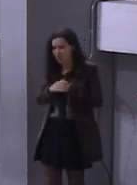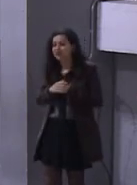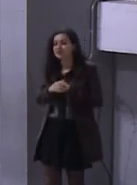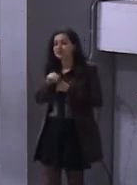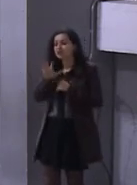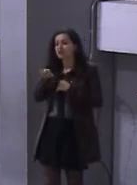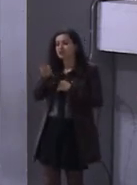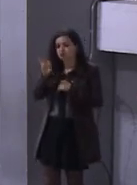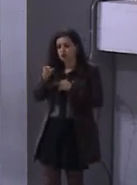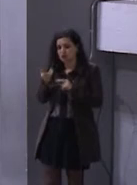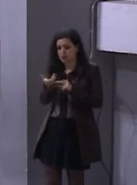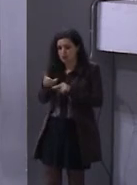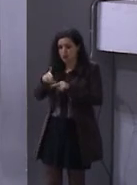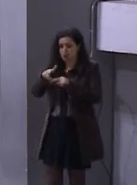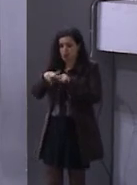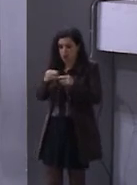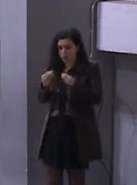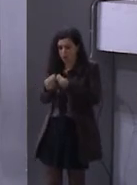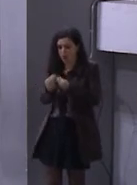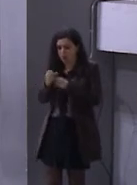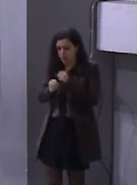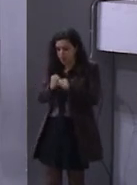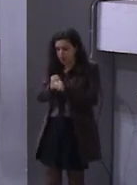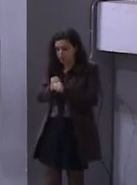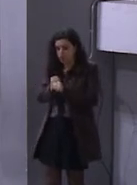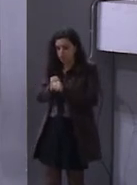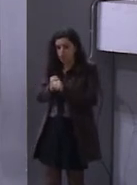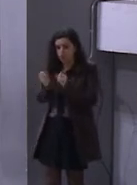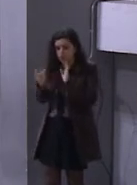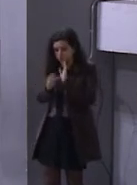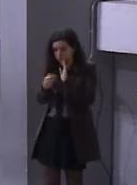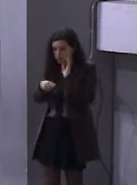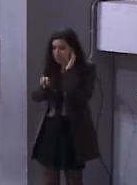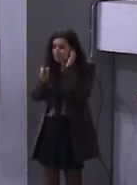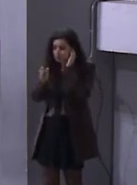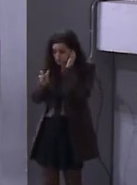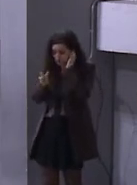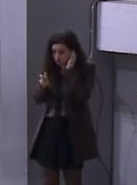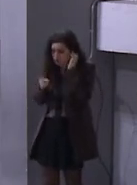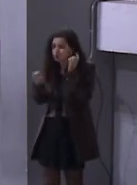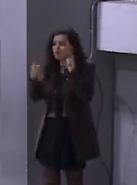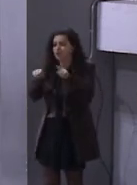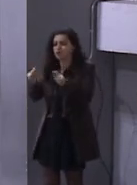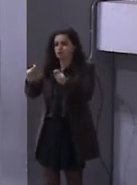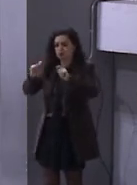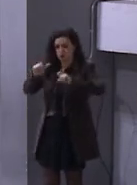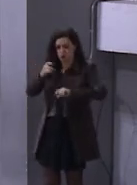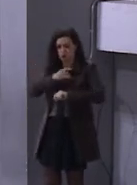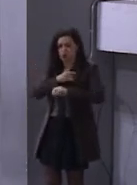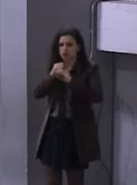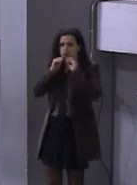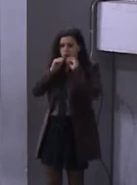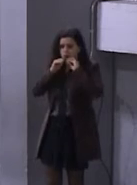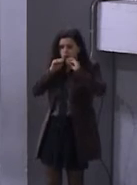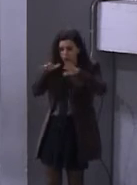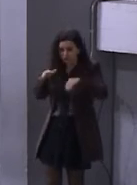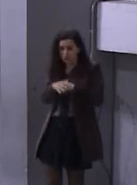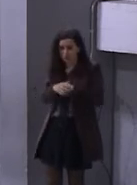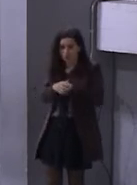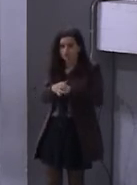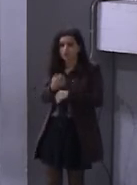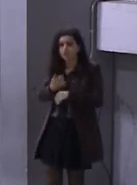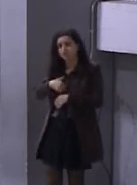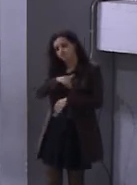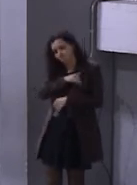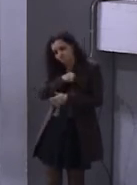excedentes cooperativos del año 2018 también vienen para las universidades públicas. Estamos